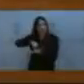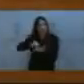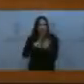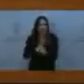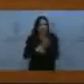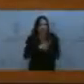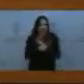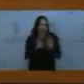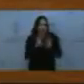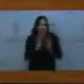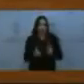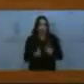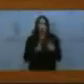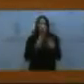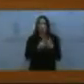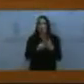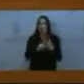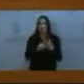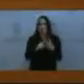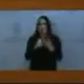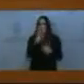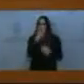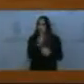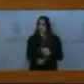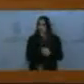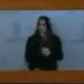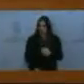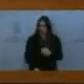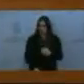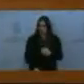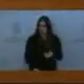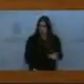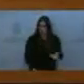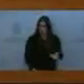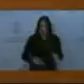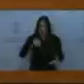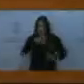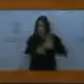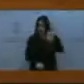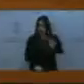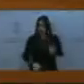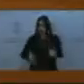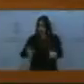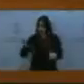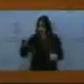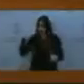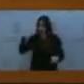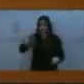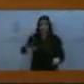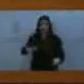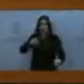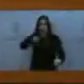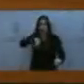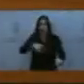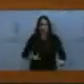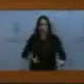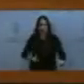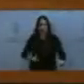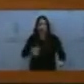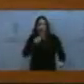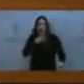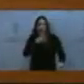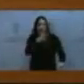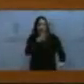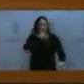2. Lobo. Cada día más ataques en zonas donde ni estaba ni se lo esperaba. Cada día a 20 metros,